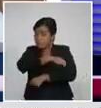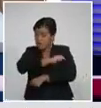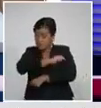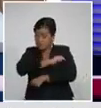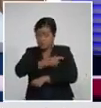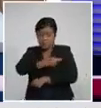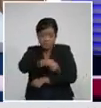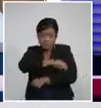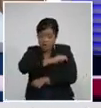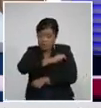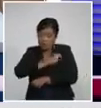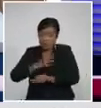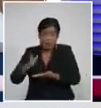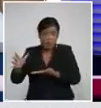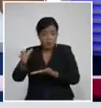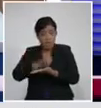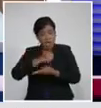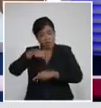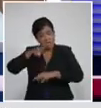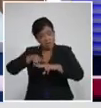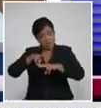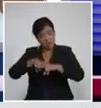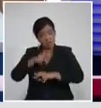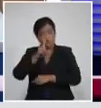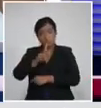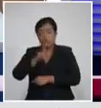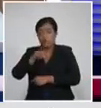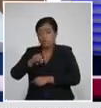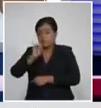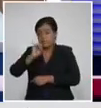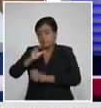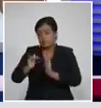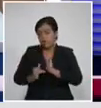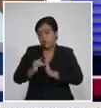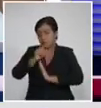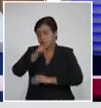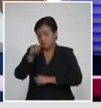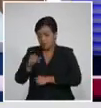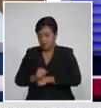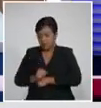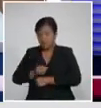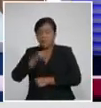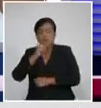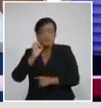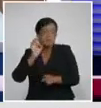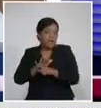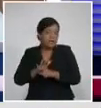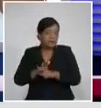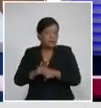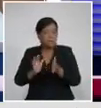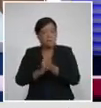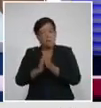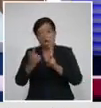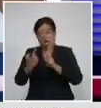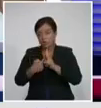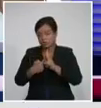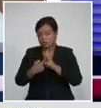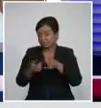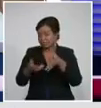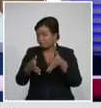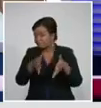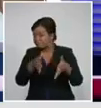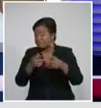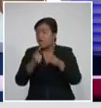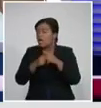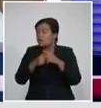Habana, 1,7 millones de habitantes. Y eso esperamos que inicie en el mes de mayo. ¿Por qué en mayo? Porque